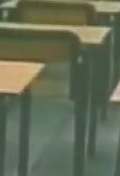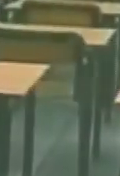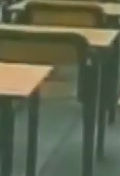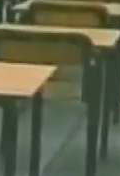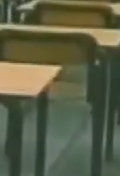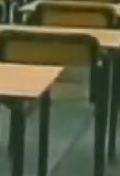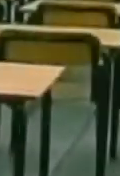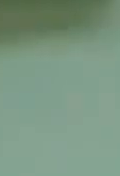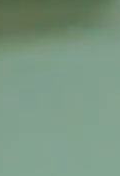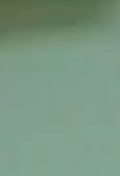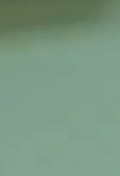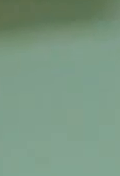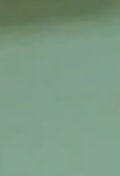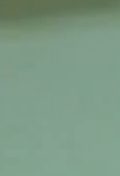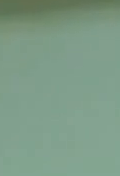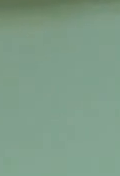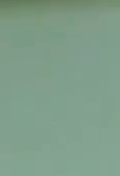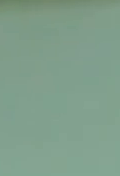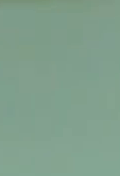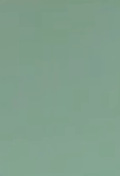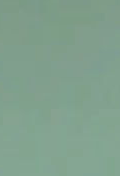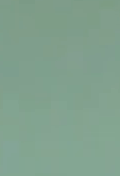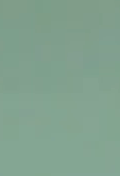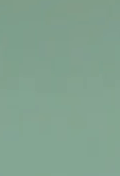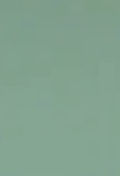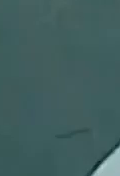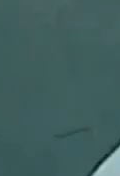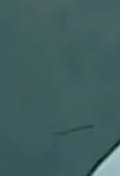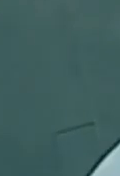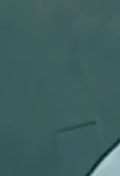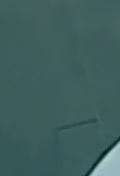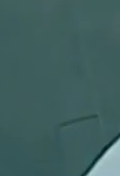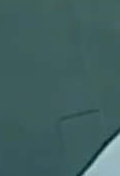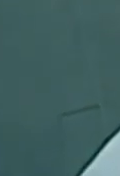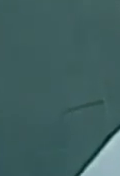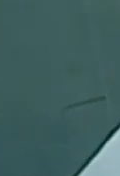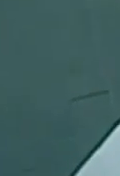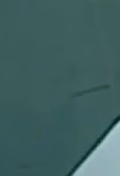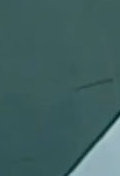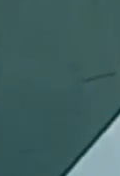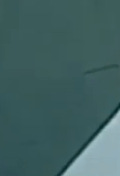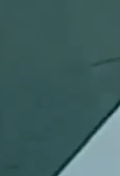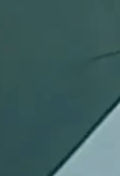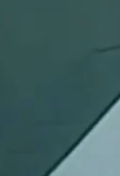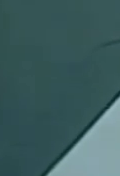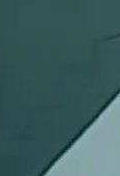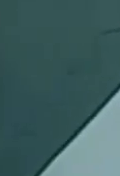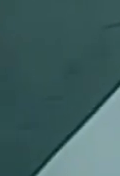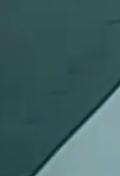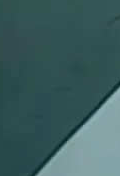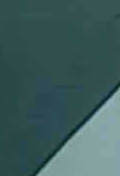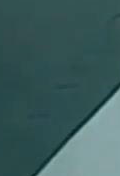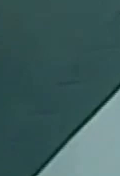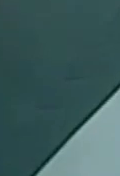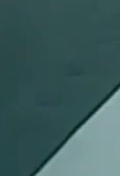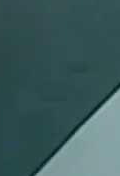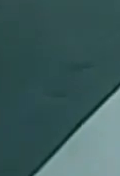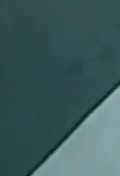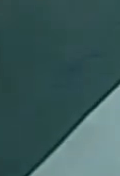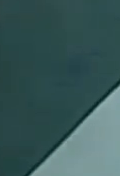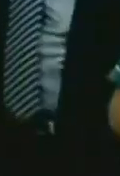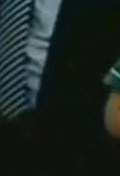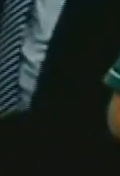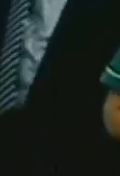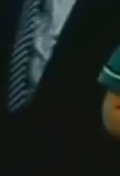la importancia de la inauguración de este edificio para Ciencias de la Salud. Yo quisiera que el viceministro Andrés Eloy nos